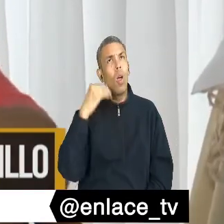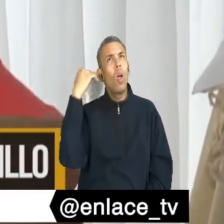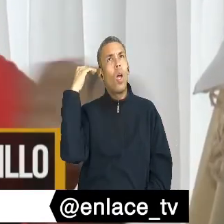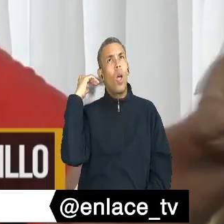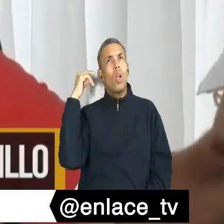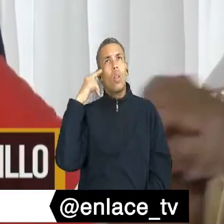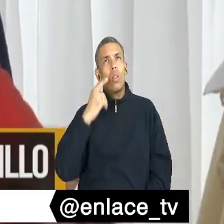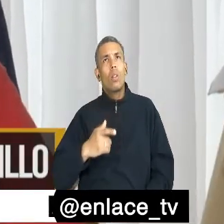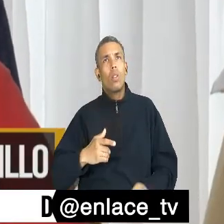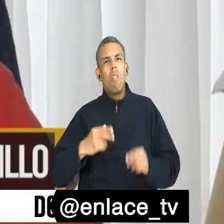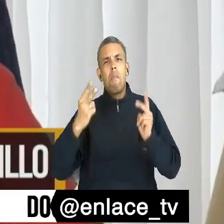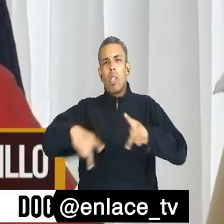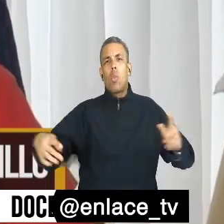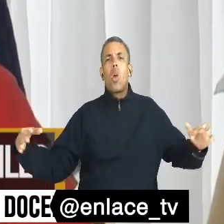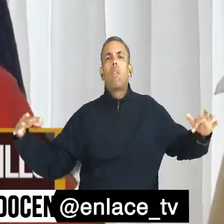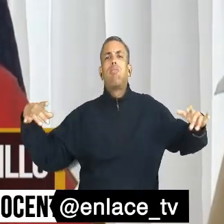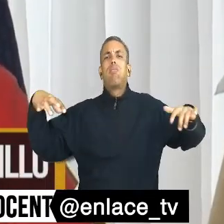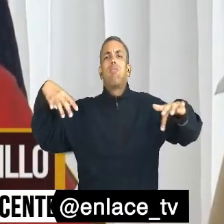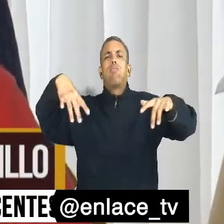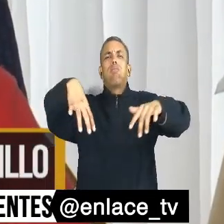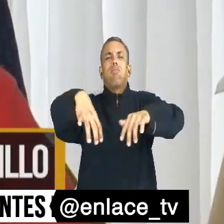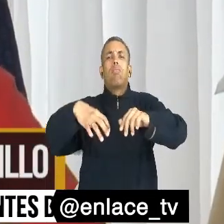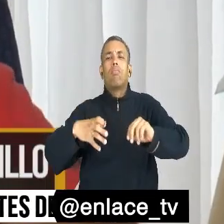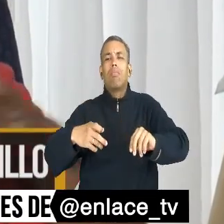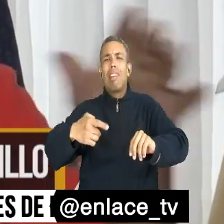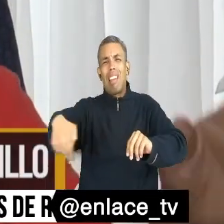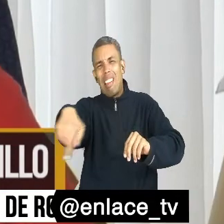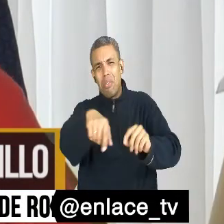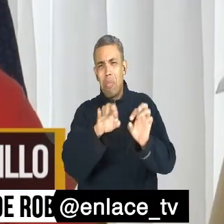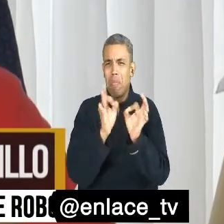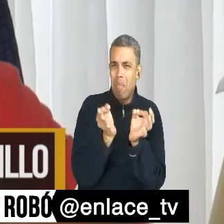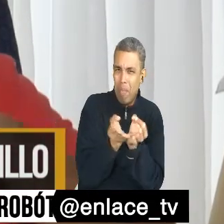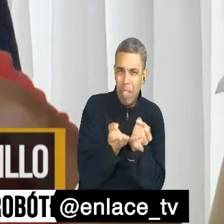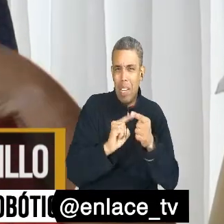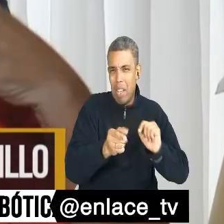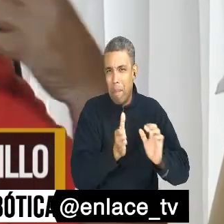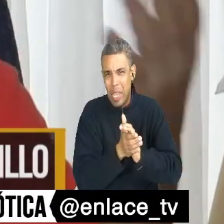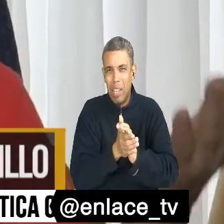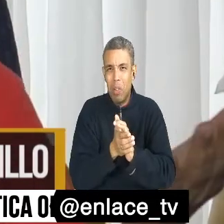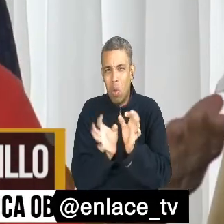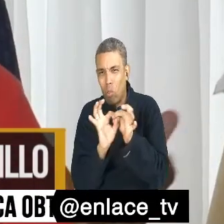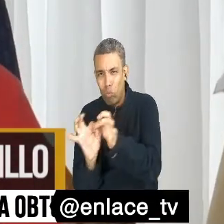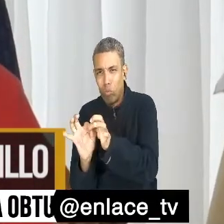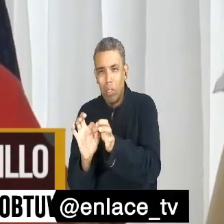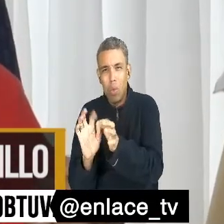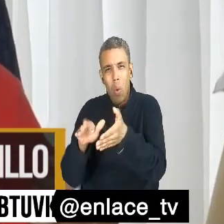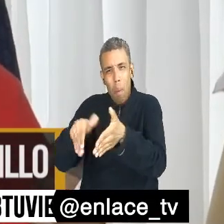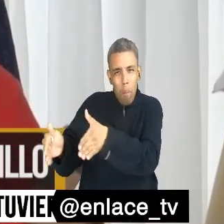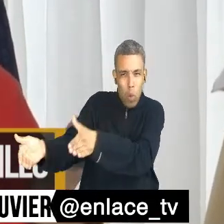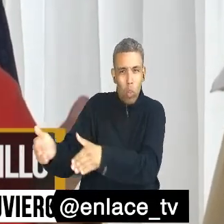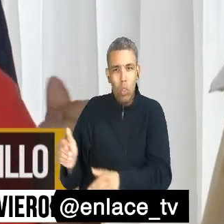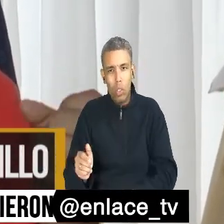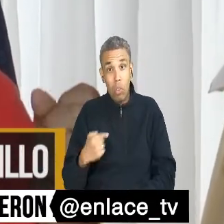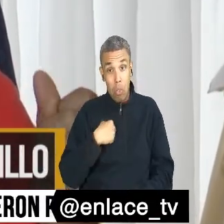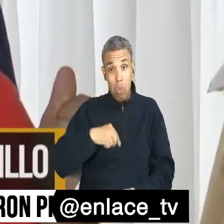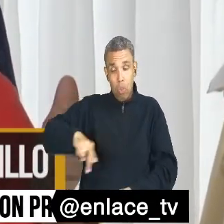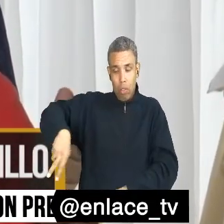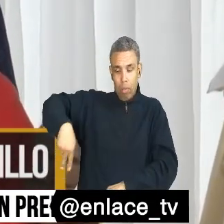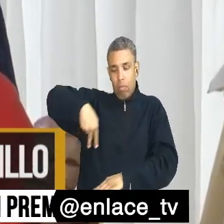féretros de todos mis amigos y los familiares. Y estaba, cuando eso me acuerdo, de obispo aquí